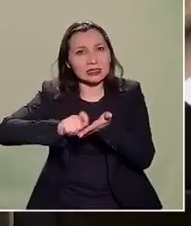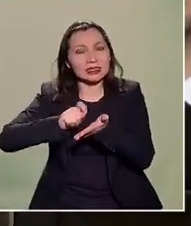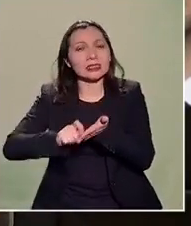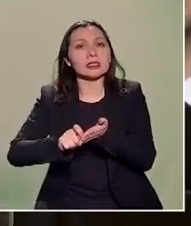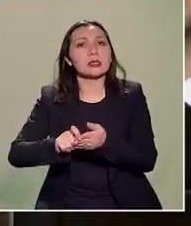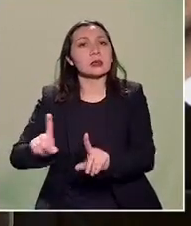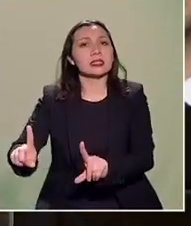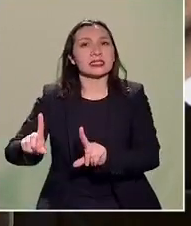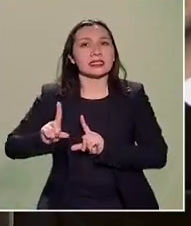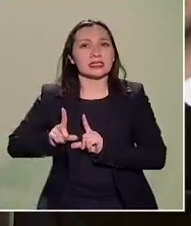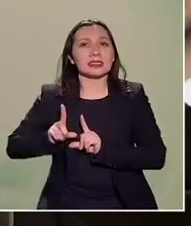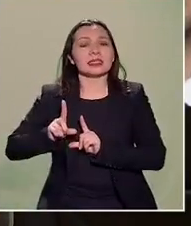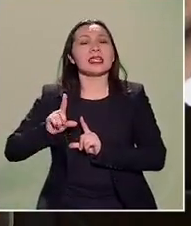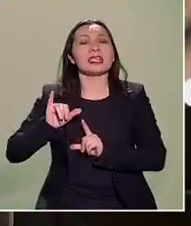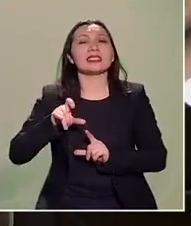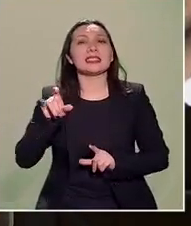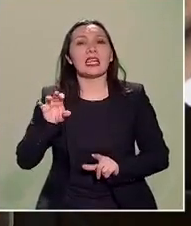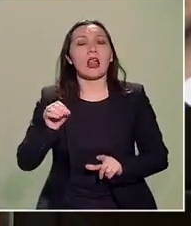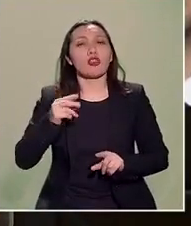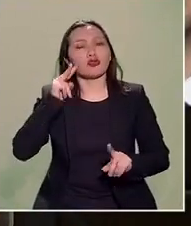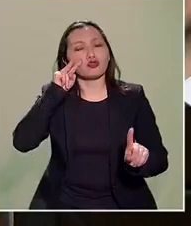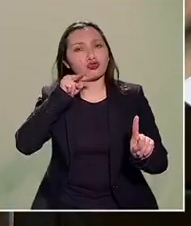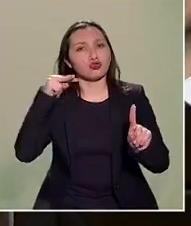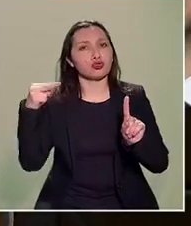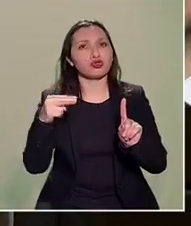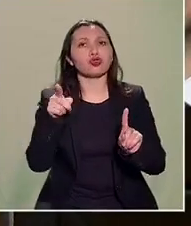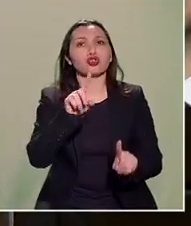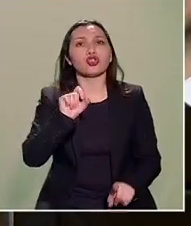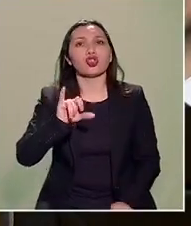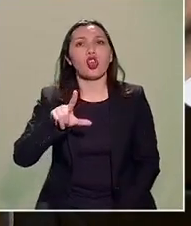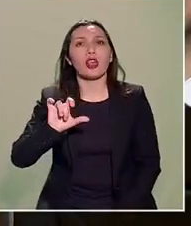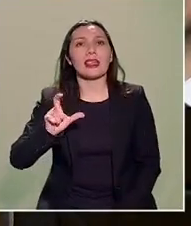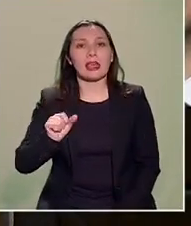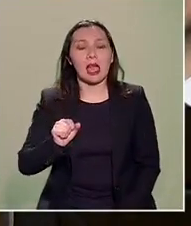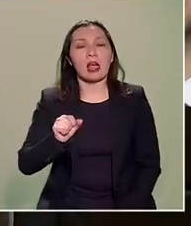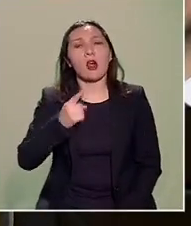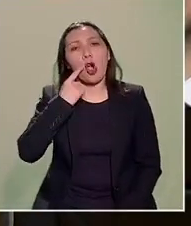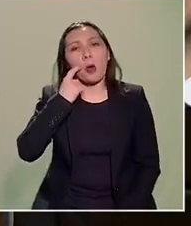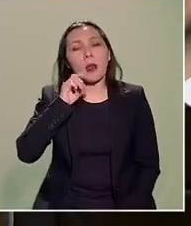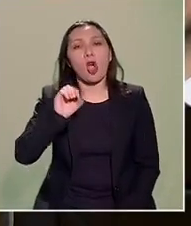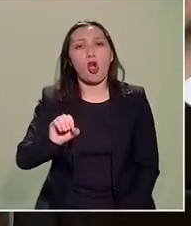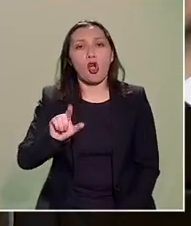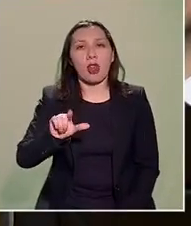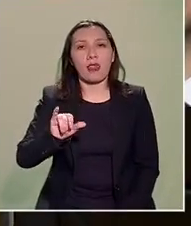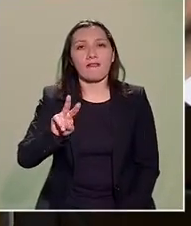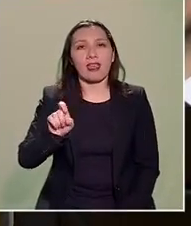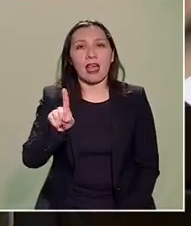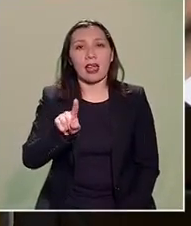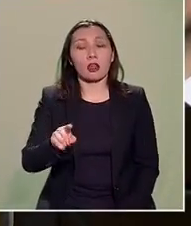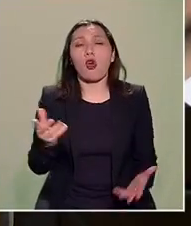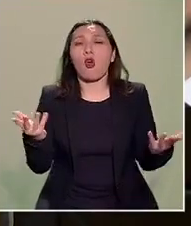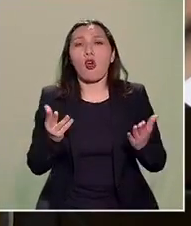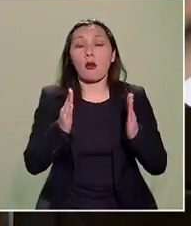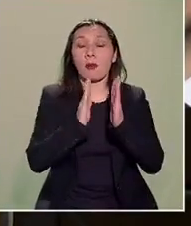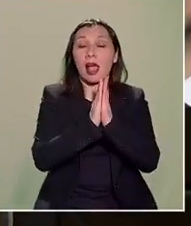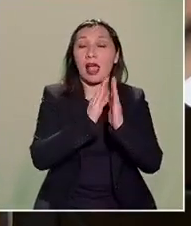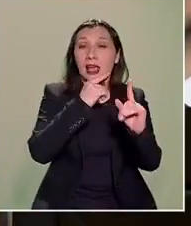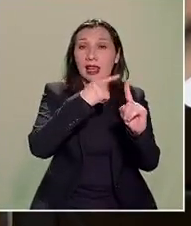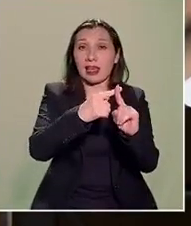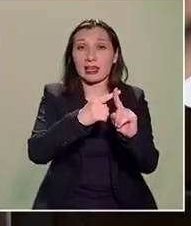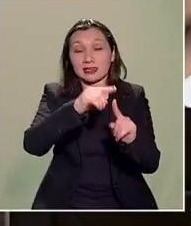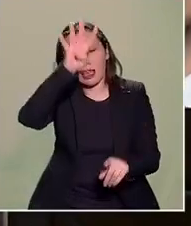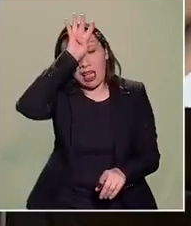licenciado en sociología don ricardo olivares de como las iglesia evangélica